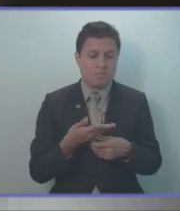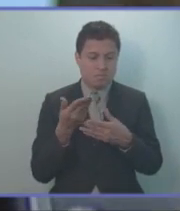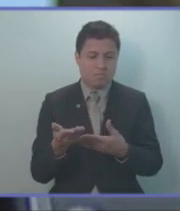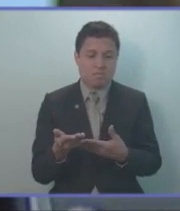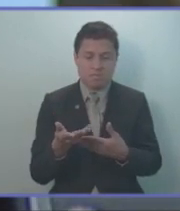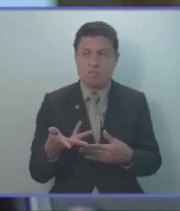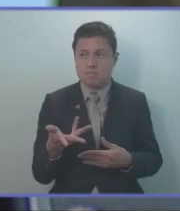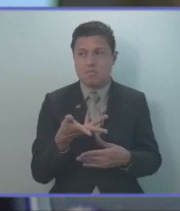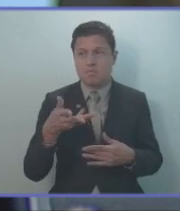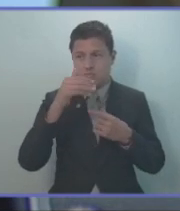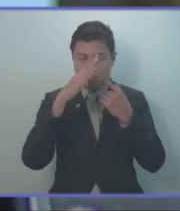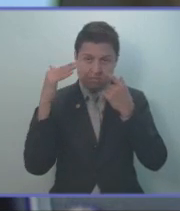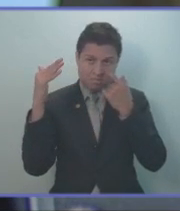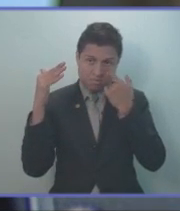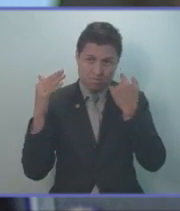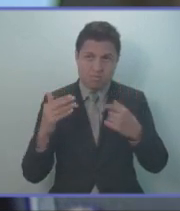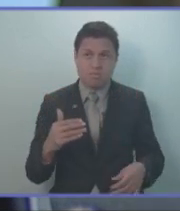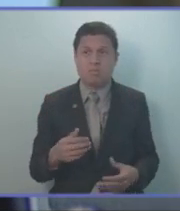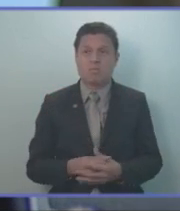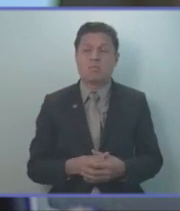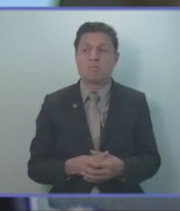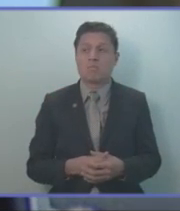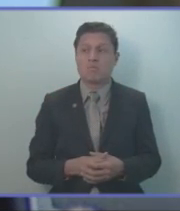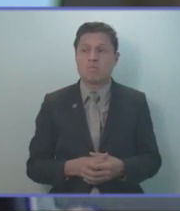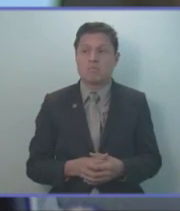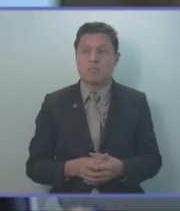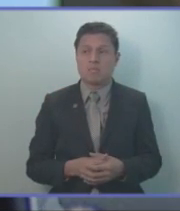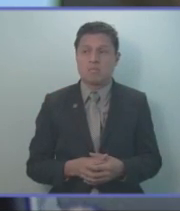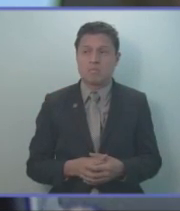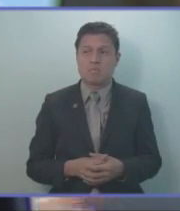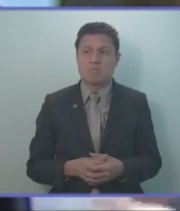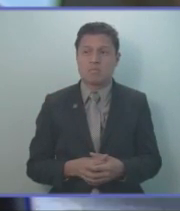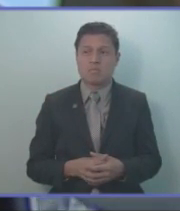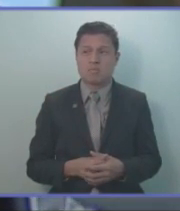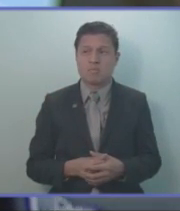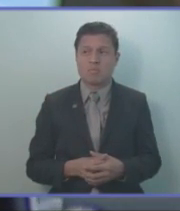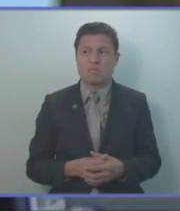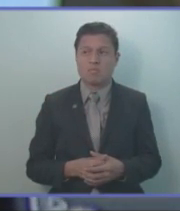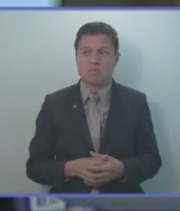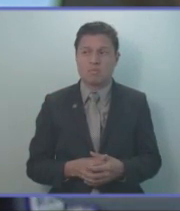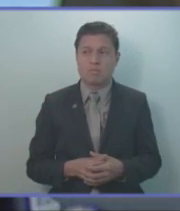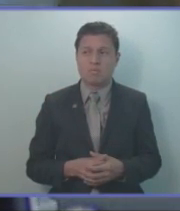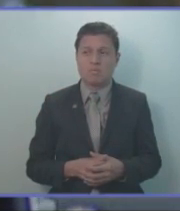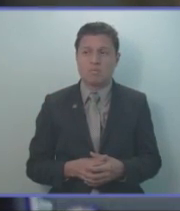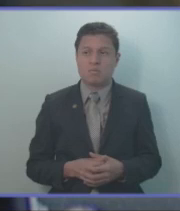otorgada a nuestro país por los Estados Unidos de América.